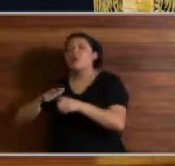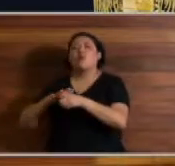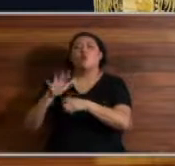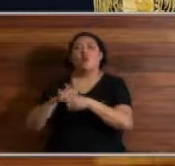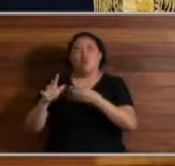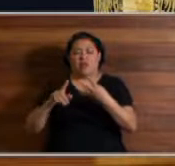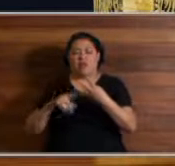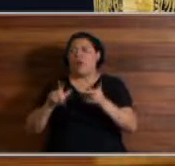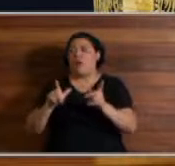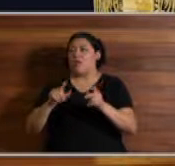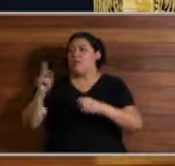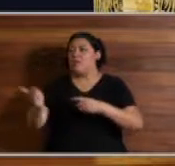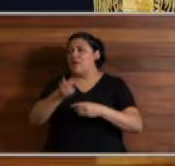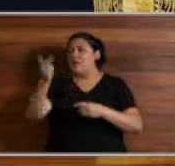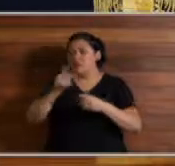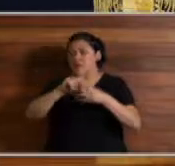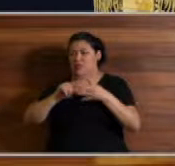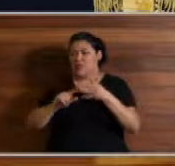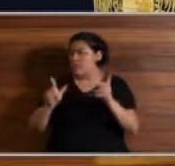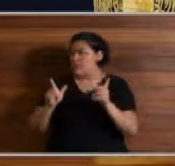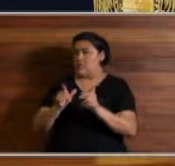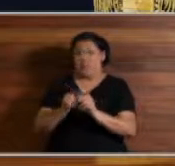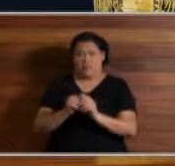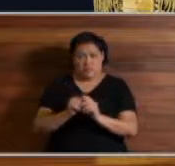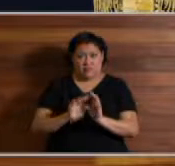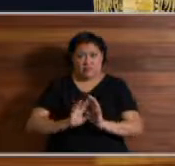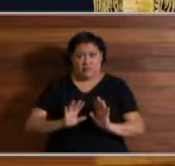las que tenemos.